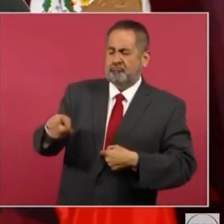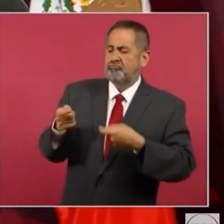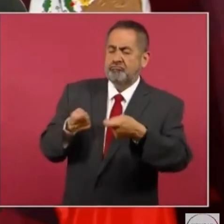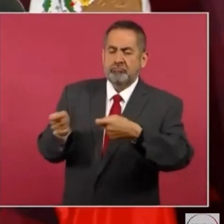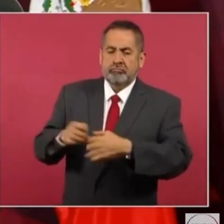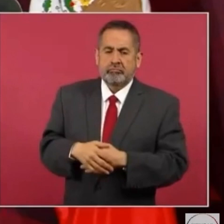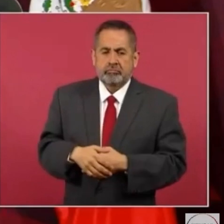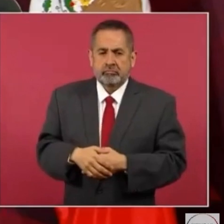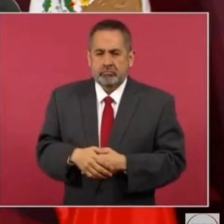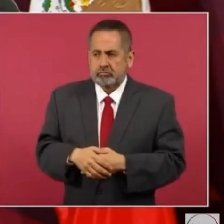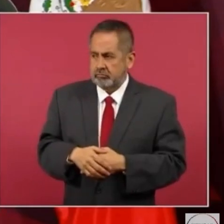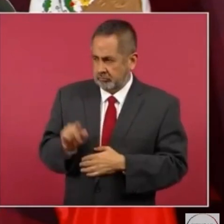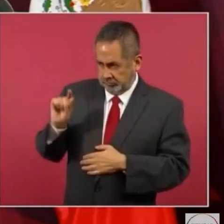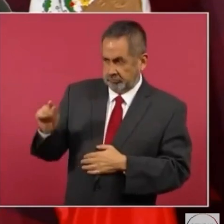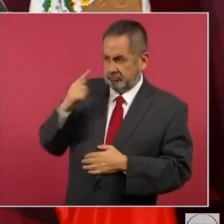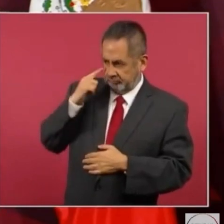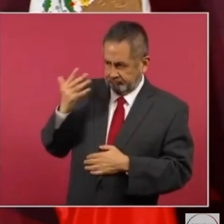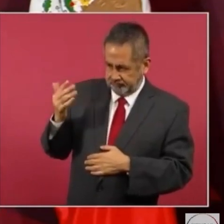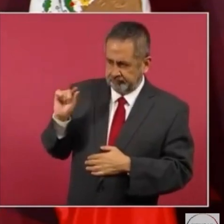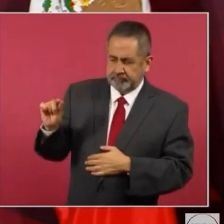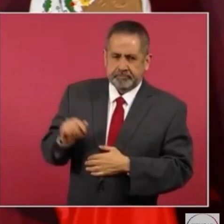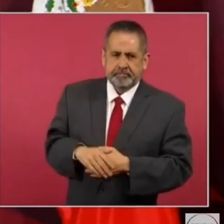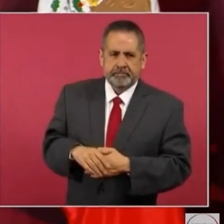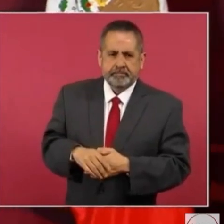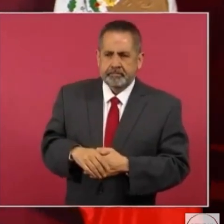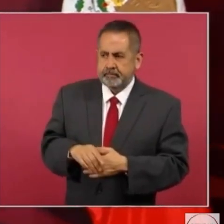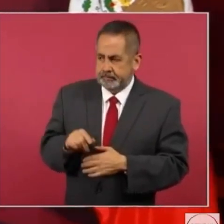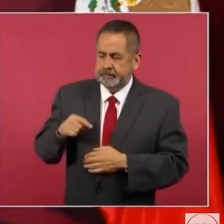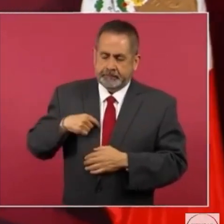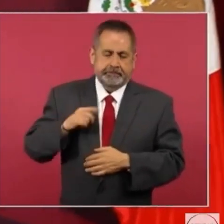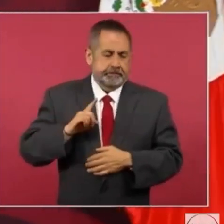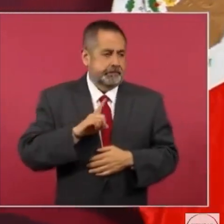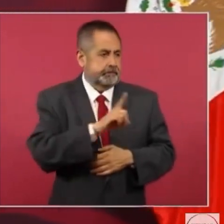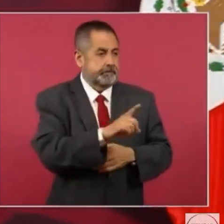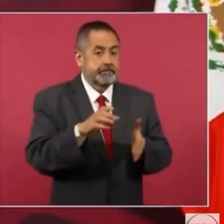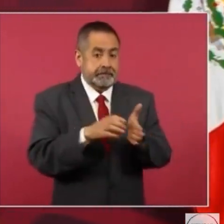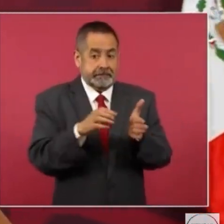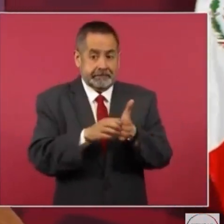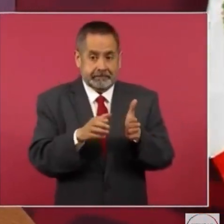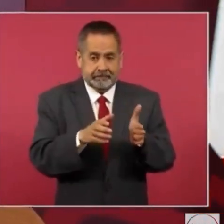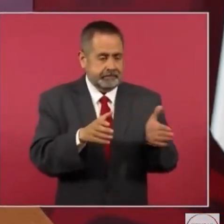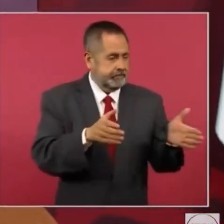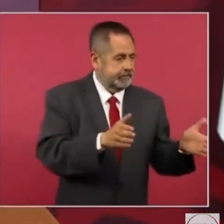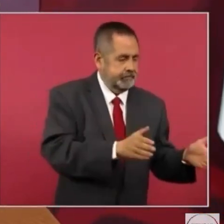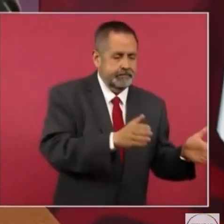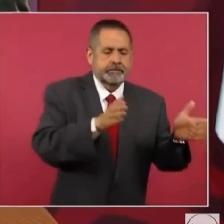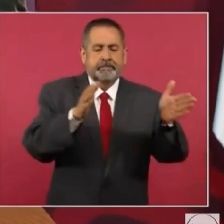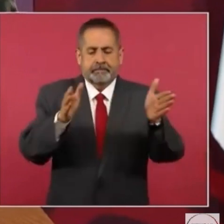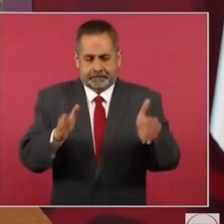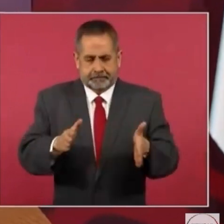¿Me esperas? Y va y trae la cajita.